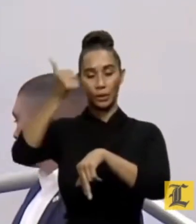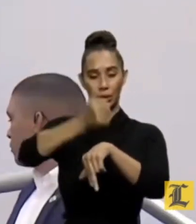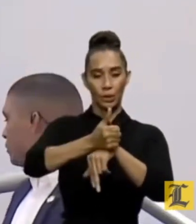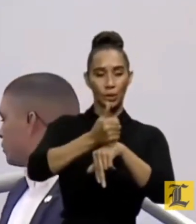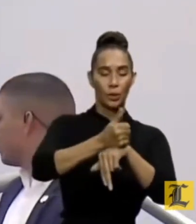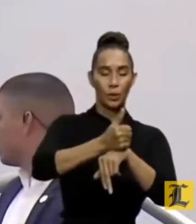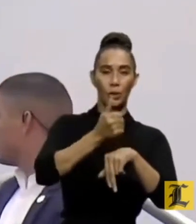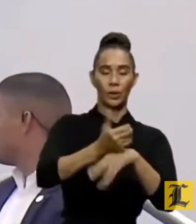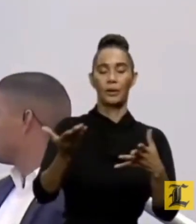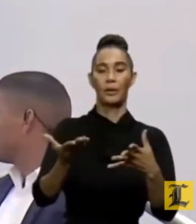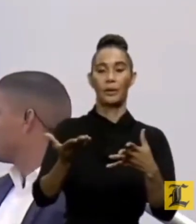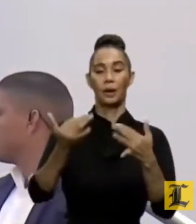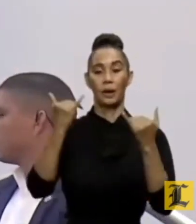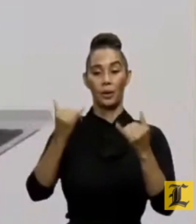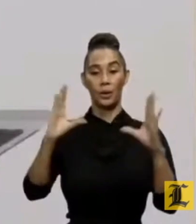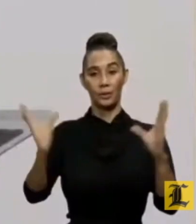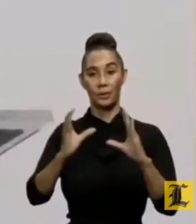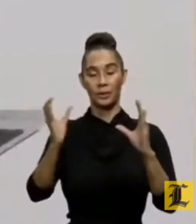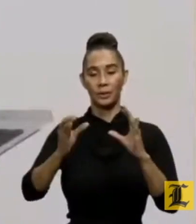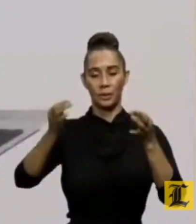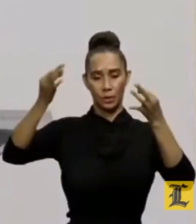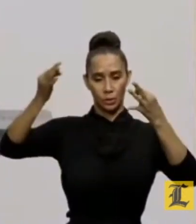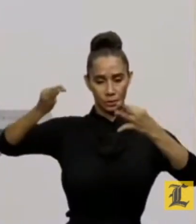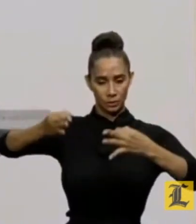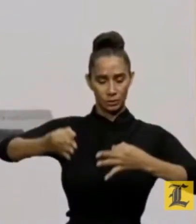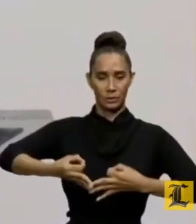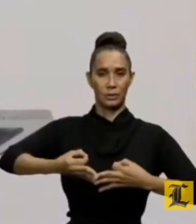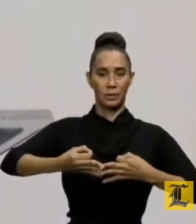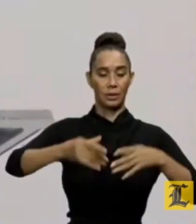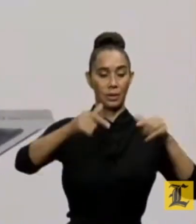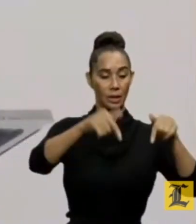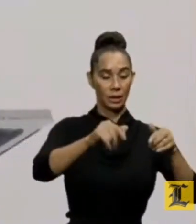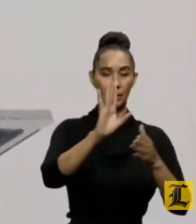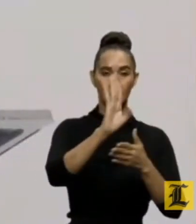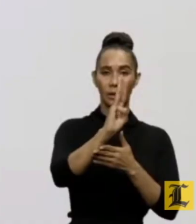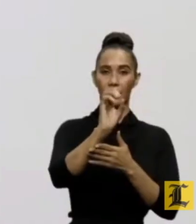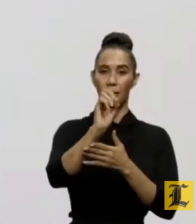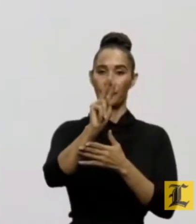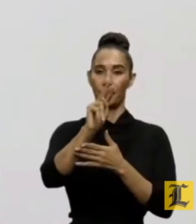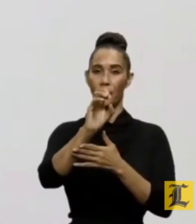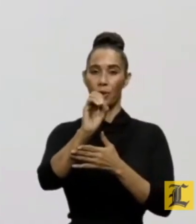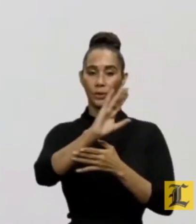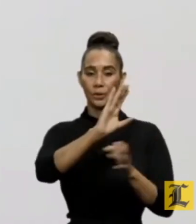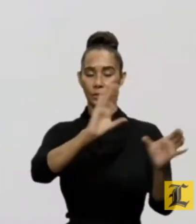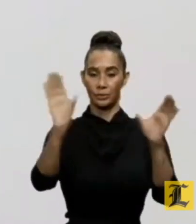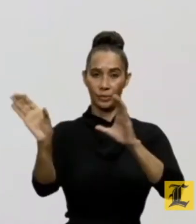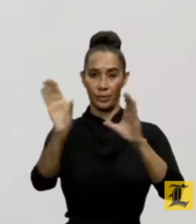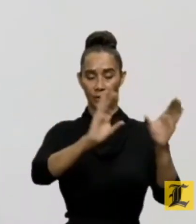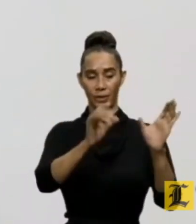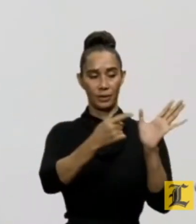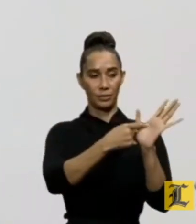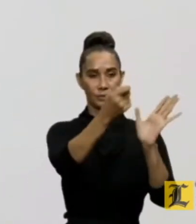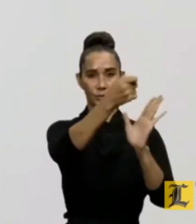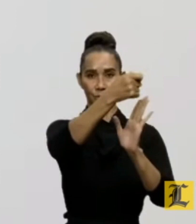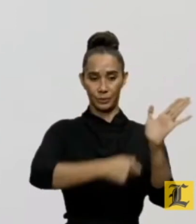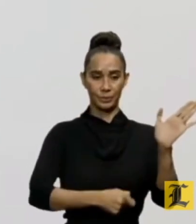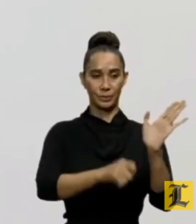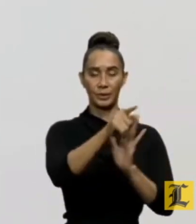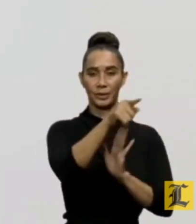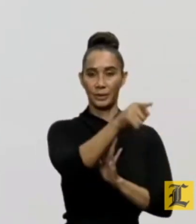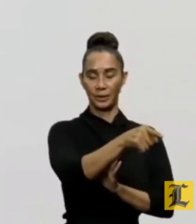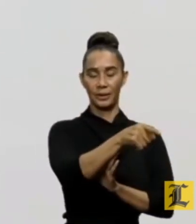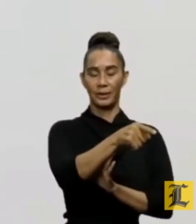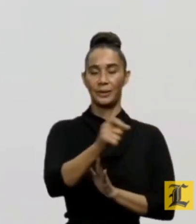en cantidad. Y lo hacemos con dignidad, porque aquí está el bono navideño. Aquí está. Ese es el bono